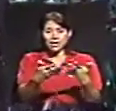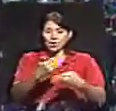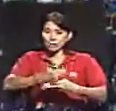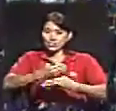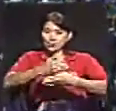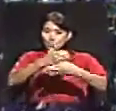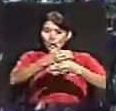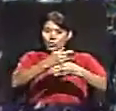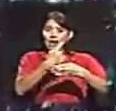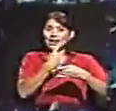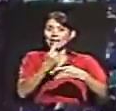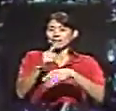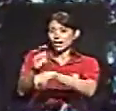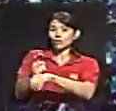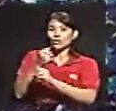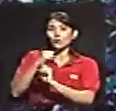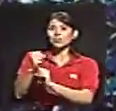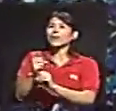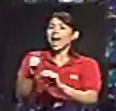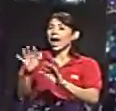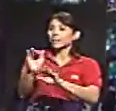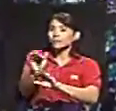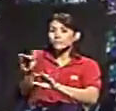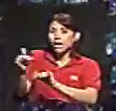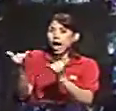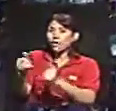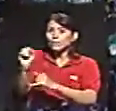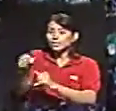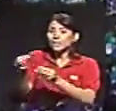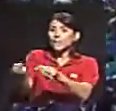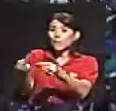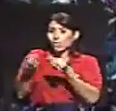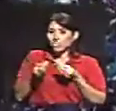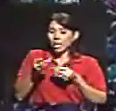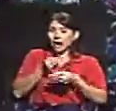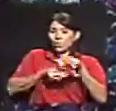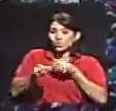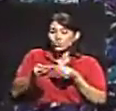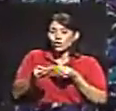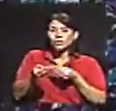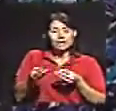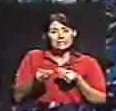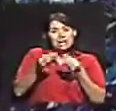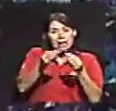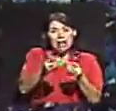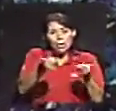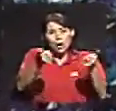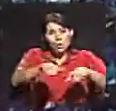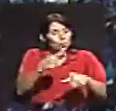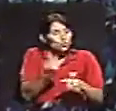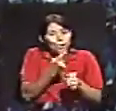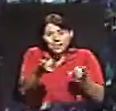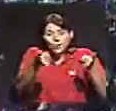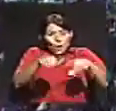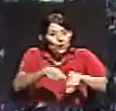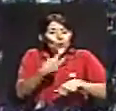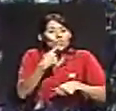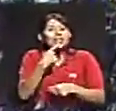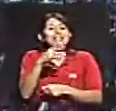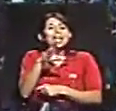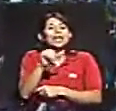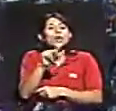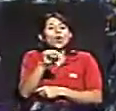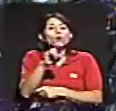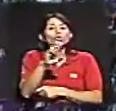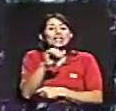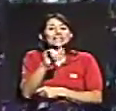le dice al Consejo, ahora sí me pueden dar la concesión. Se le da un acuerdo, que es un acuerdo nada más, hay un acuerdo donde dice concesionar Isla Plata a la